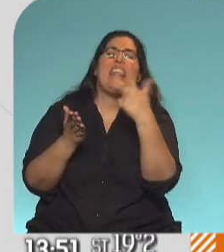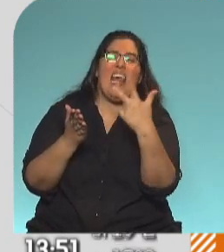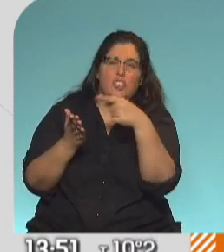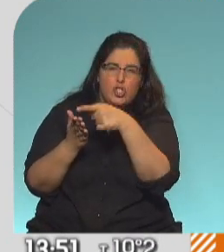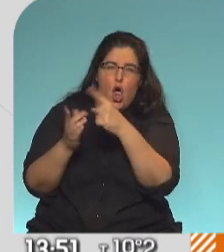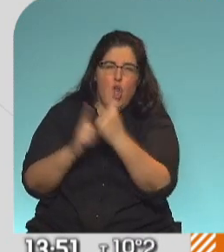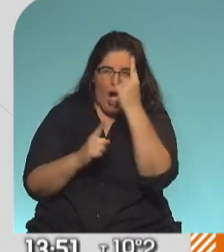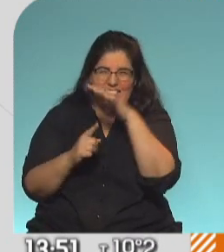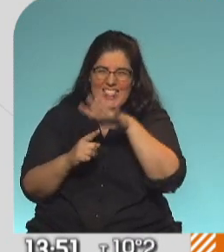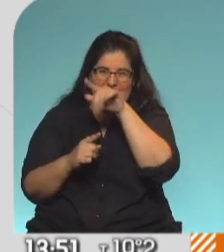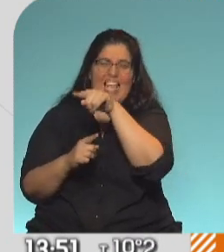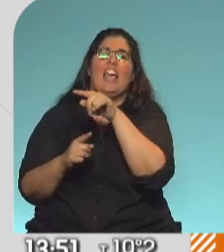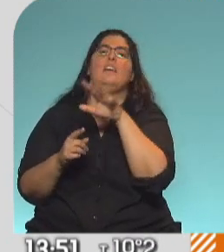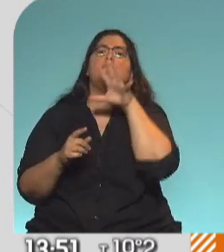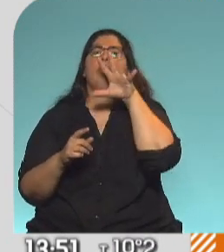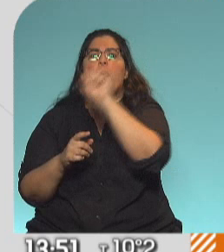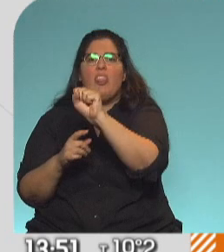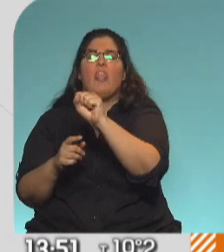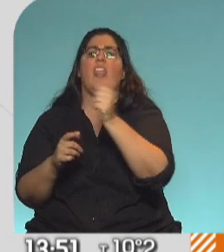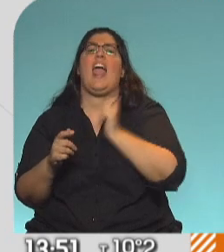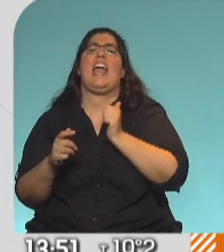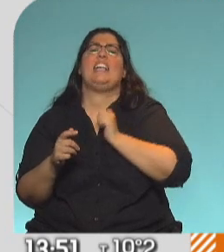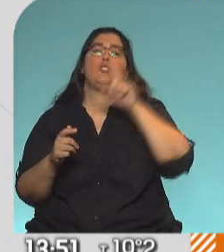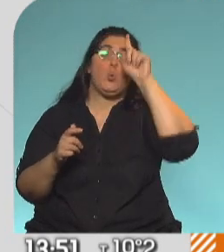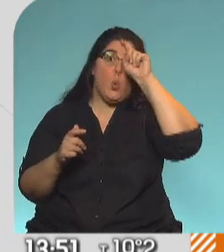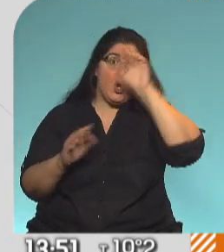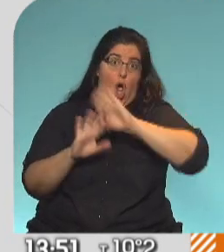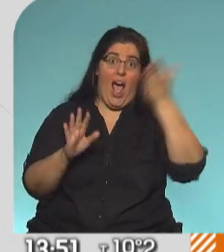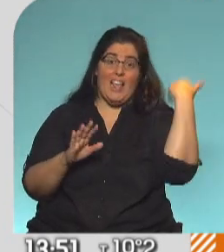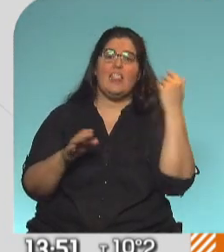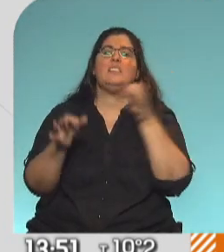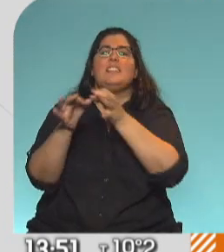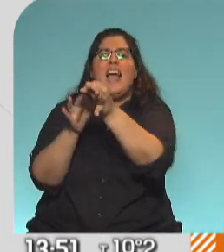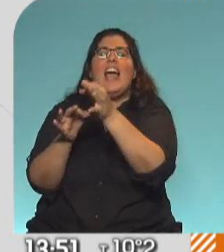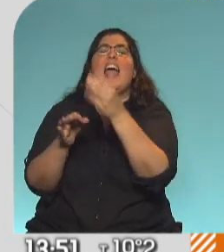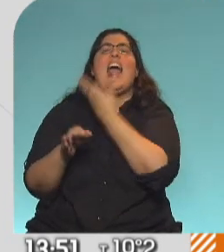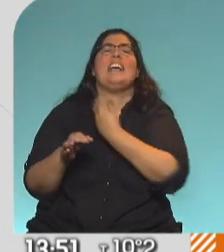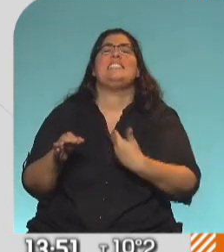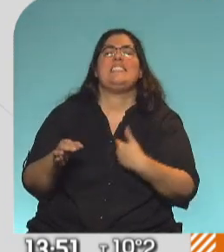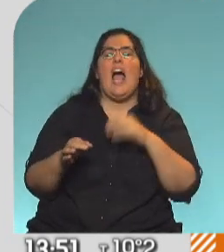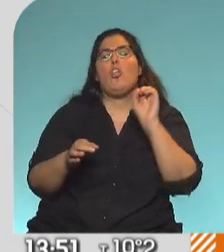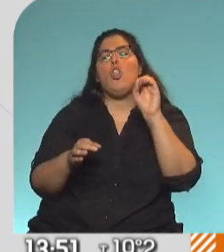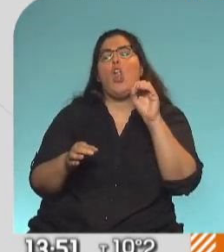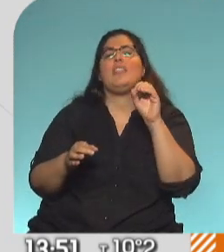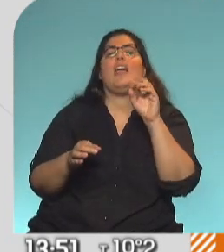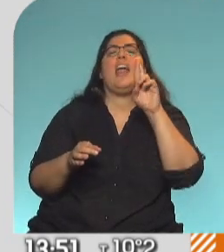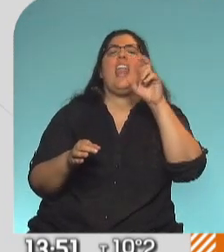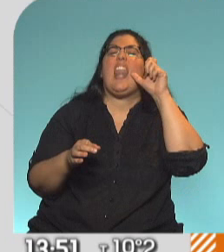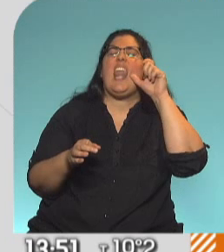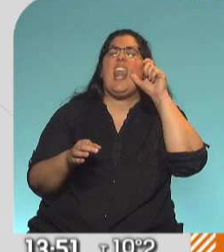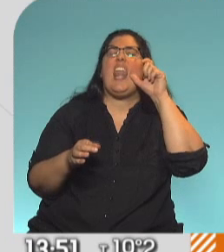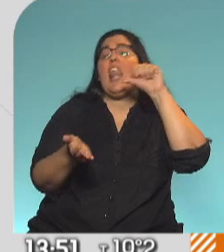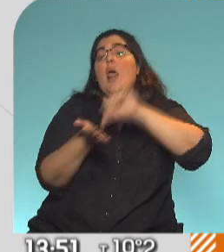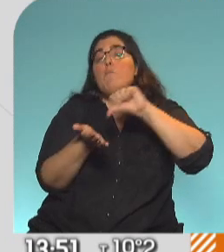parte norte, que fue ocupada por el ejército turco y que formó un estado que se llama Estado del Norte. República Turca del Norte de